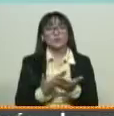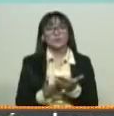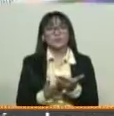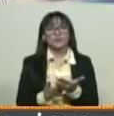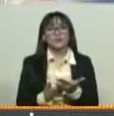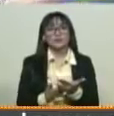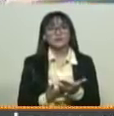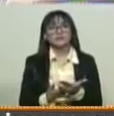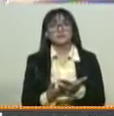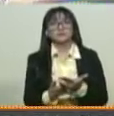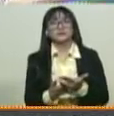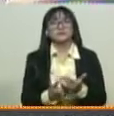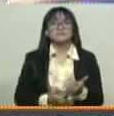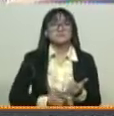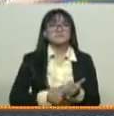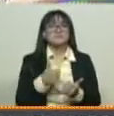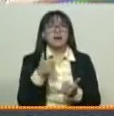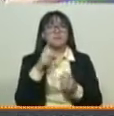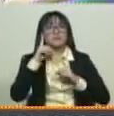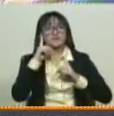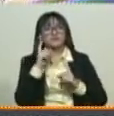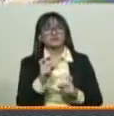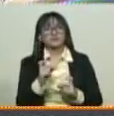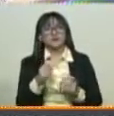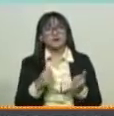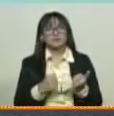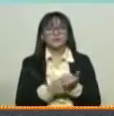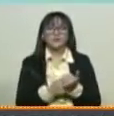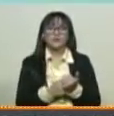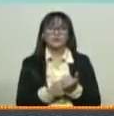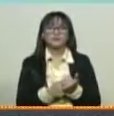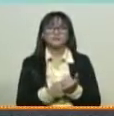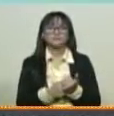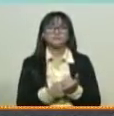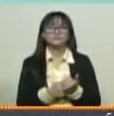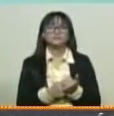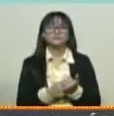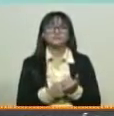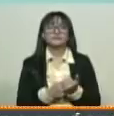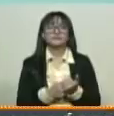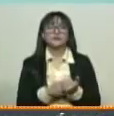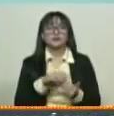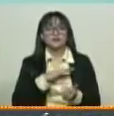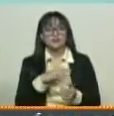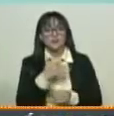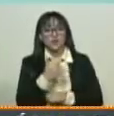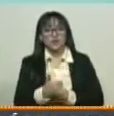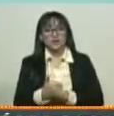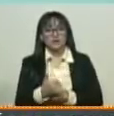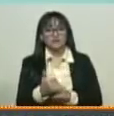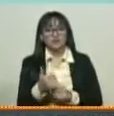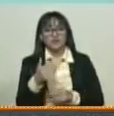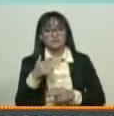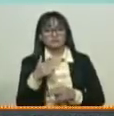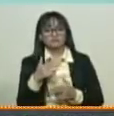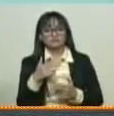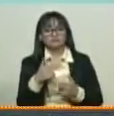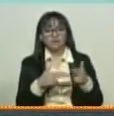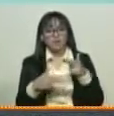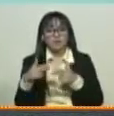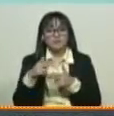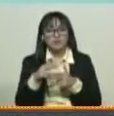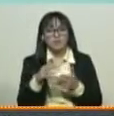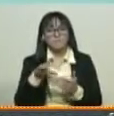que se sumen la mayor cantidad de profesionales a este proyecto de construcción colectiva de nuestra